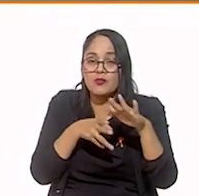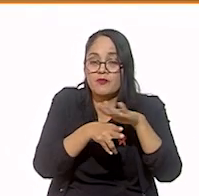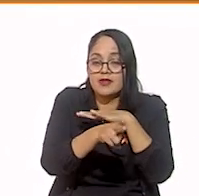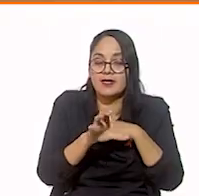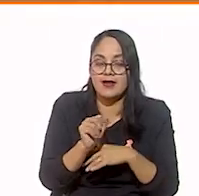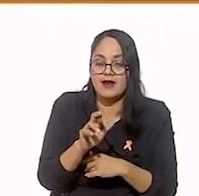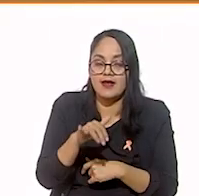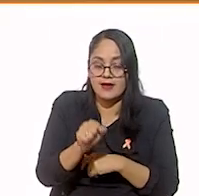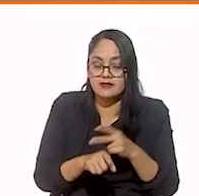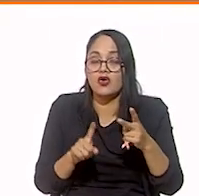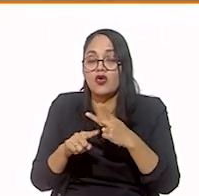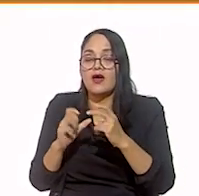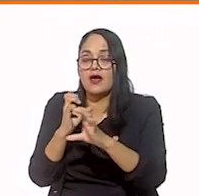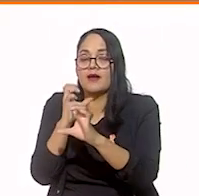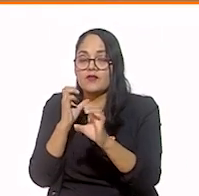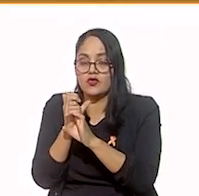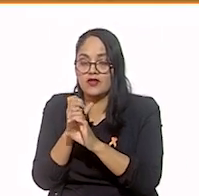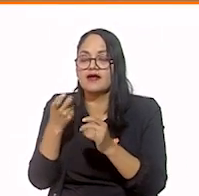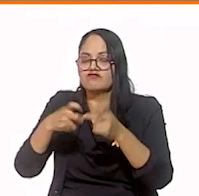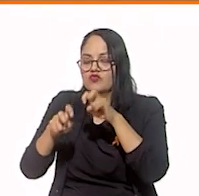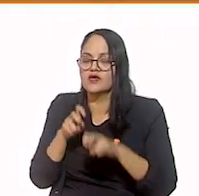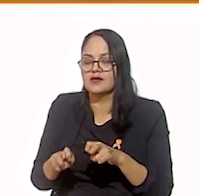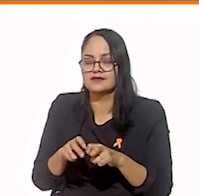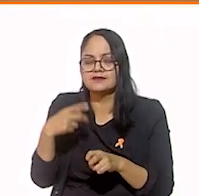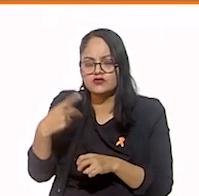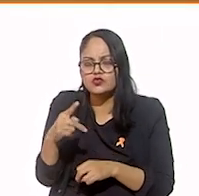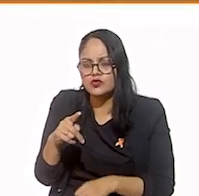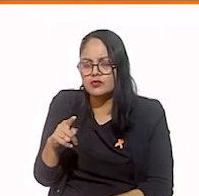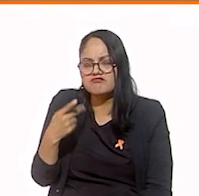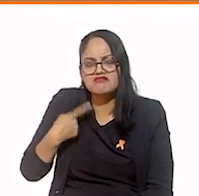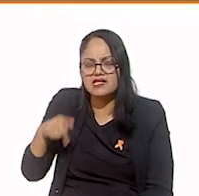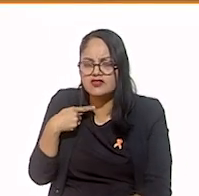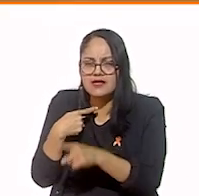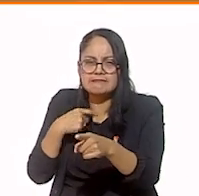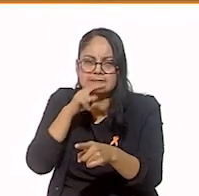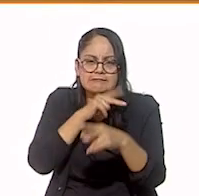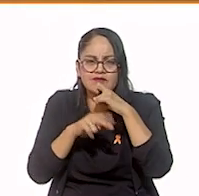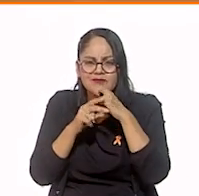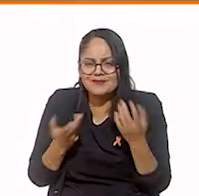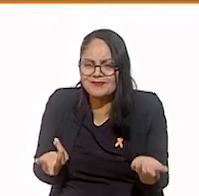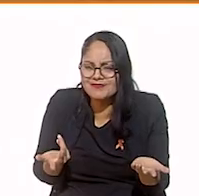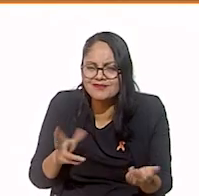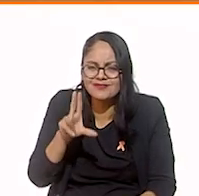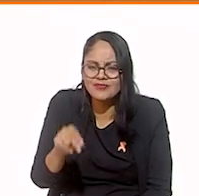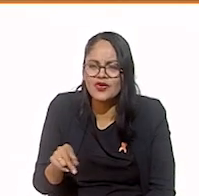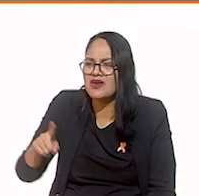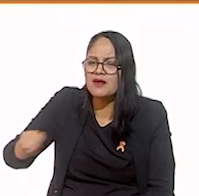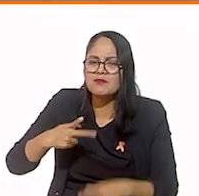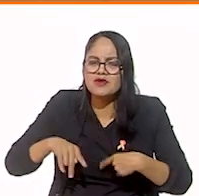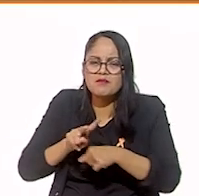Caracas o en las camioneticas, como le decimos allá al transporte público superficial, está la gente aterrorizada y no, la gente está viviendo en